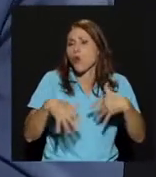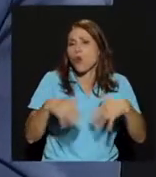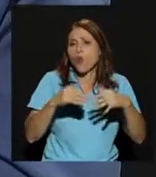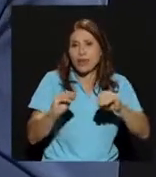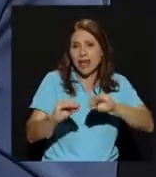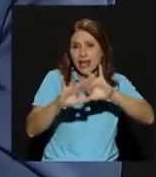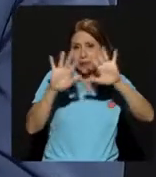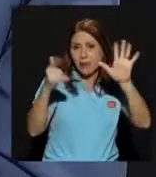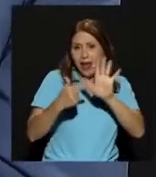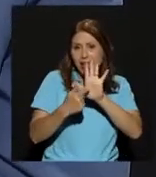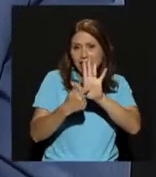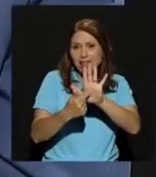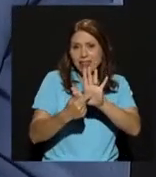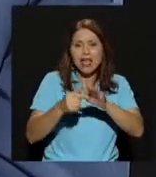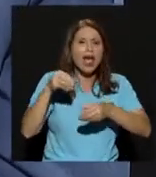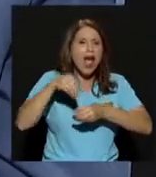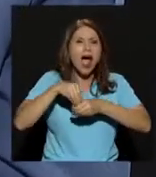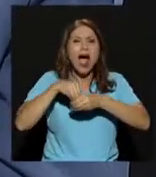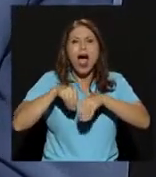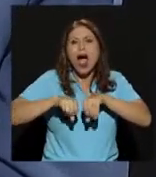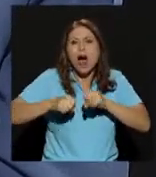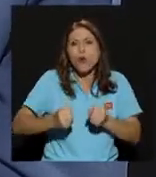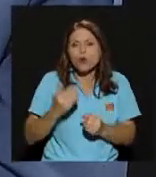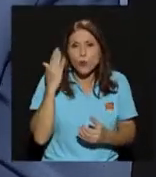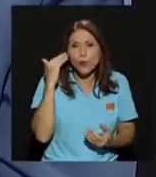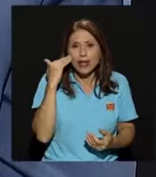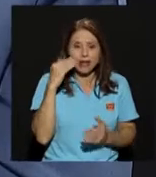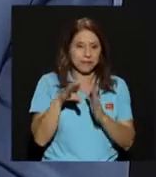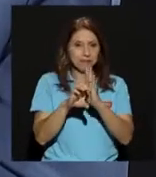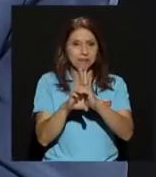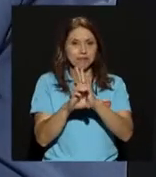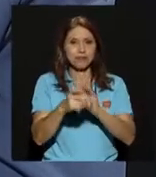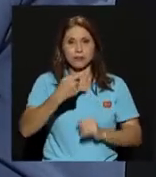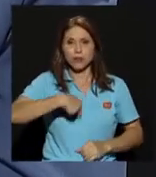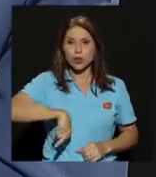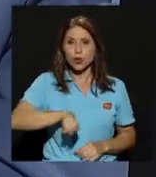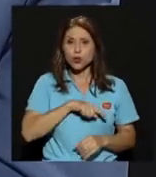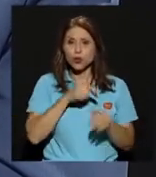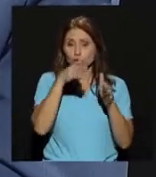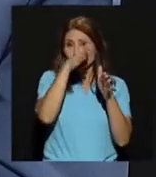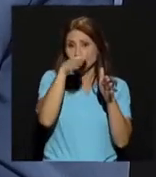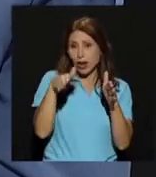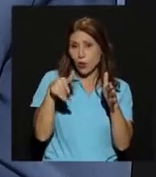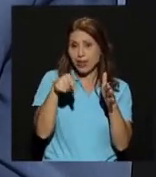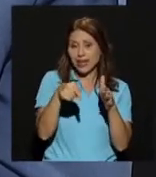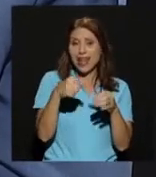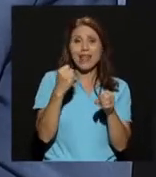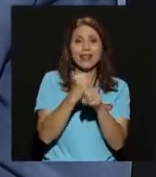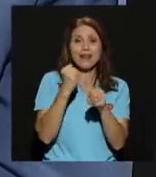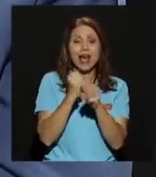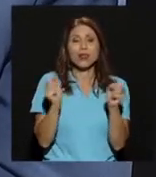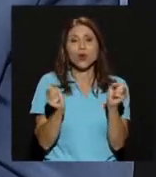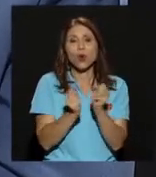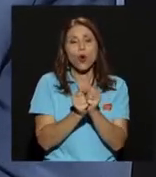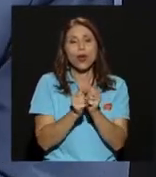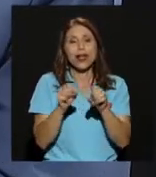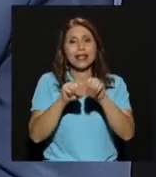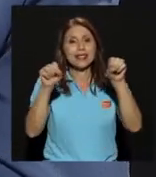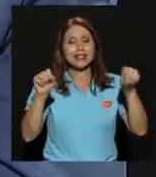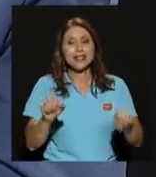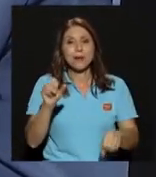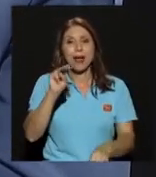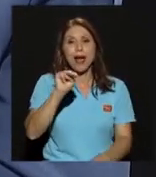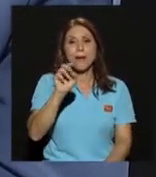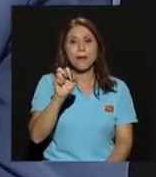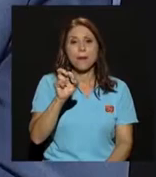bueno yo les pongo el ejemplo nosotros en la contraloría trabajando con el sistema electrónico marilyn que